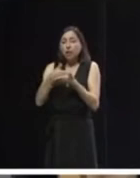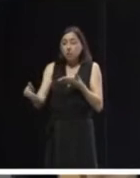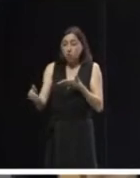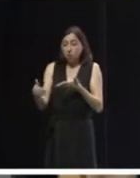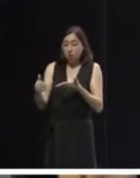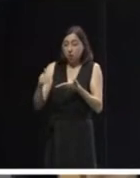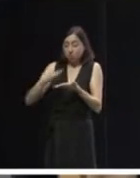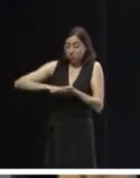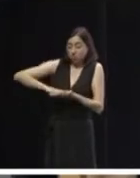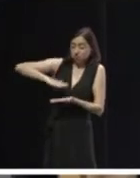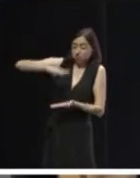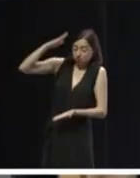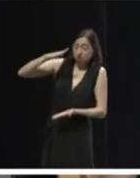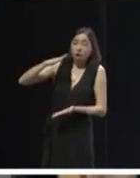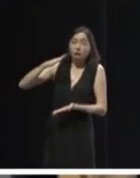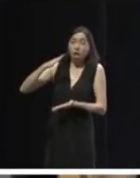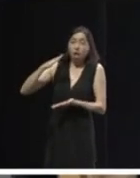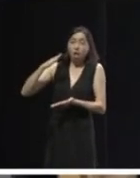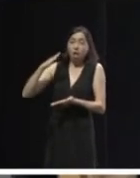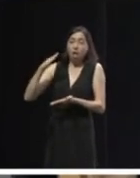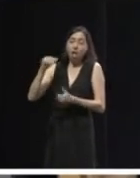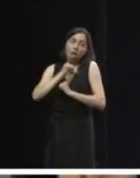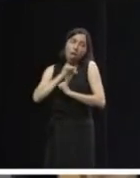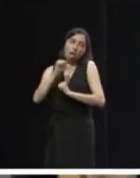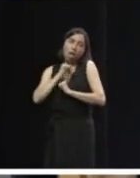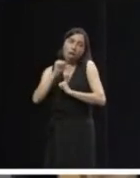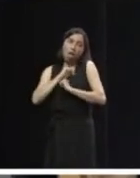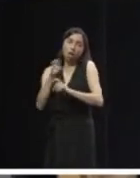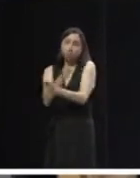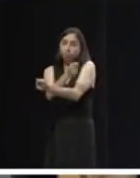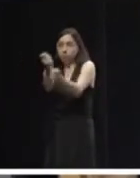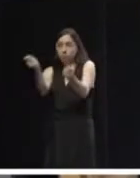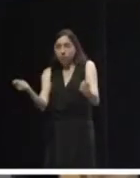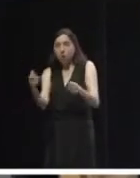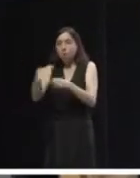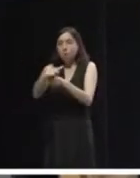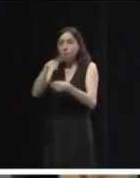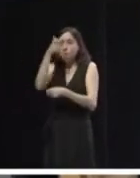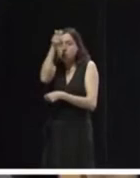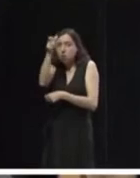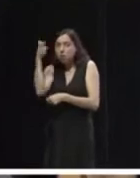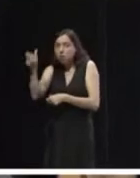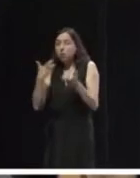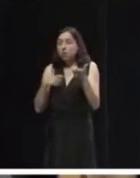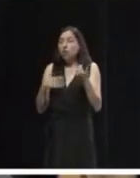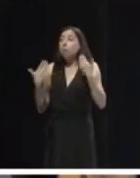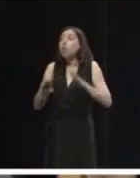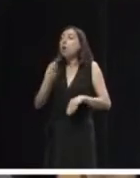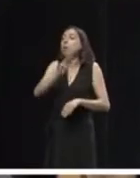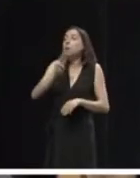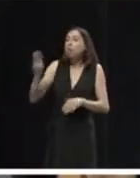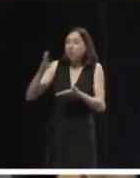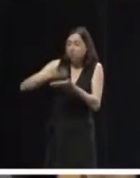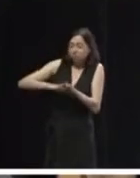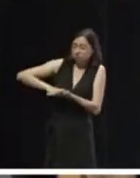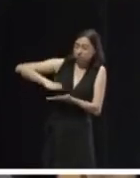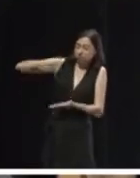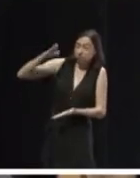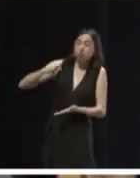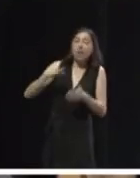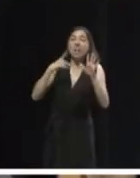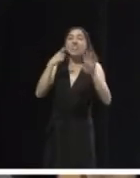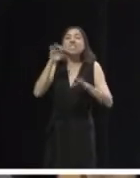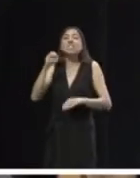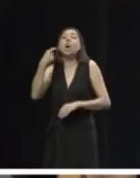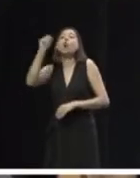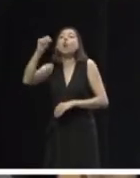atrasos a los municipios sevillanos. Pero es que el Partido Popular ha acumulado 60,2